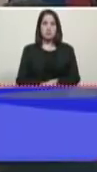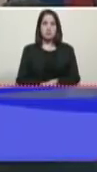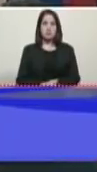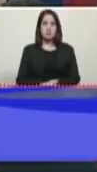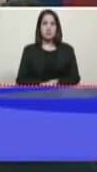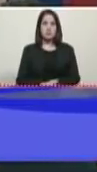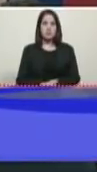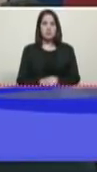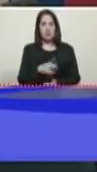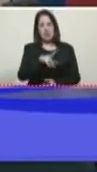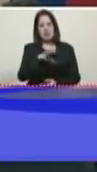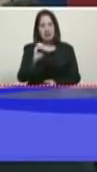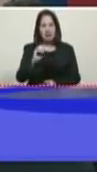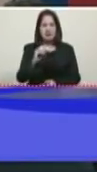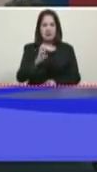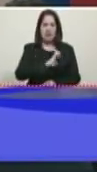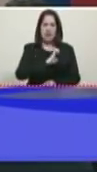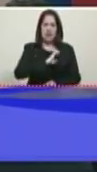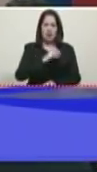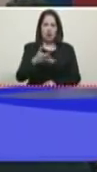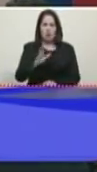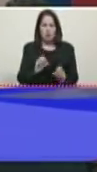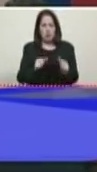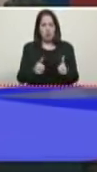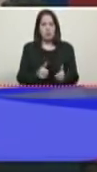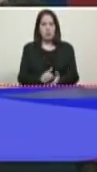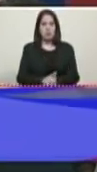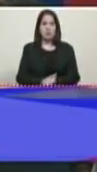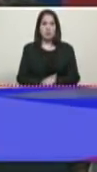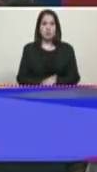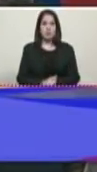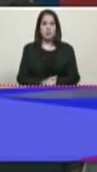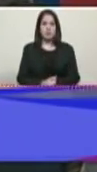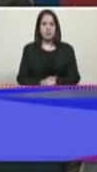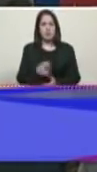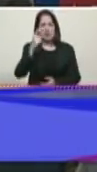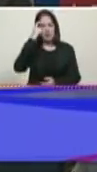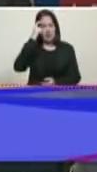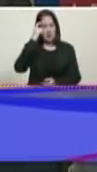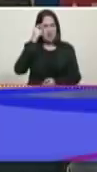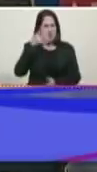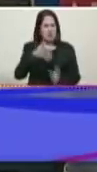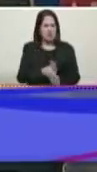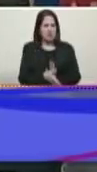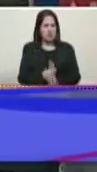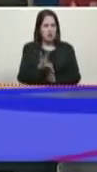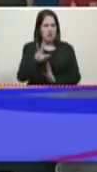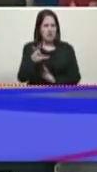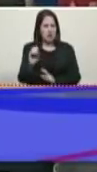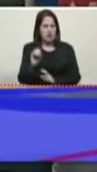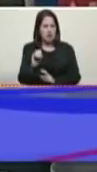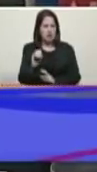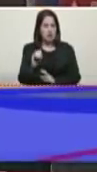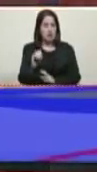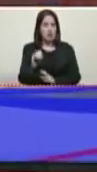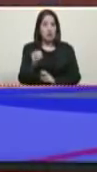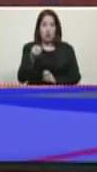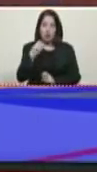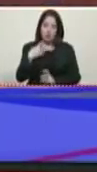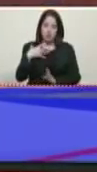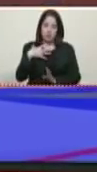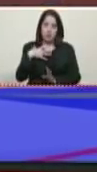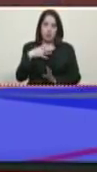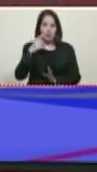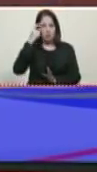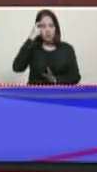el 30 de enero que acá el 30 de enero bueno vamos a